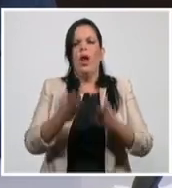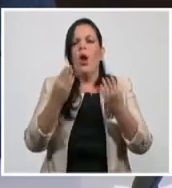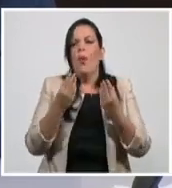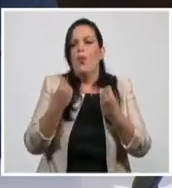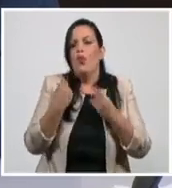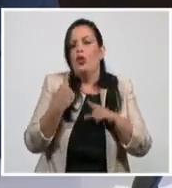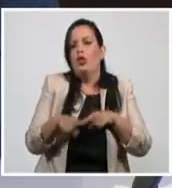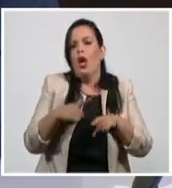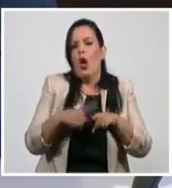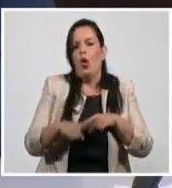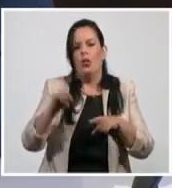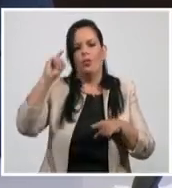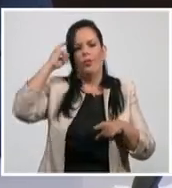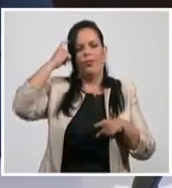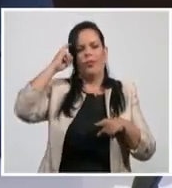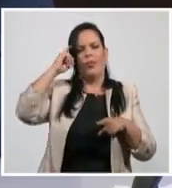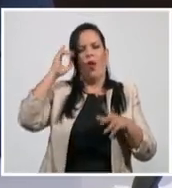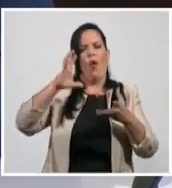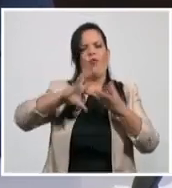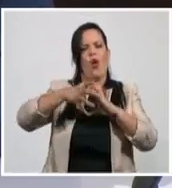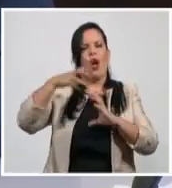actuar, la manera de pensar.